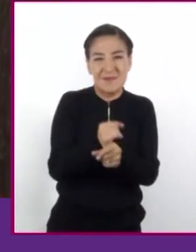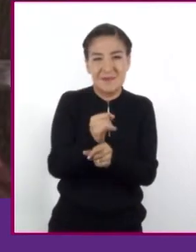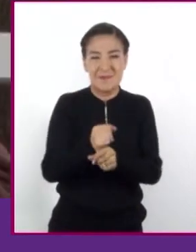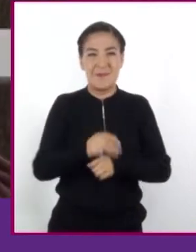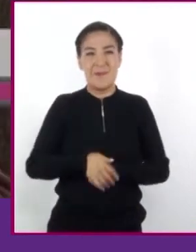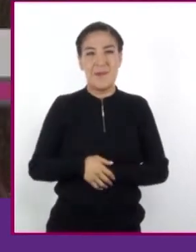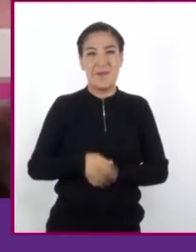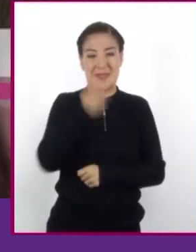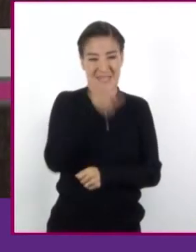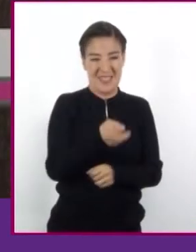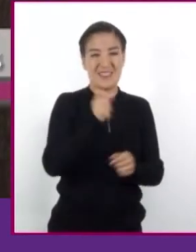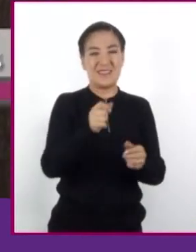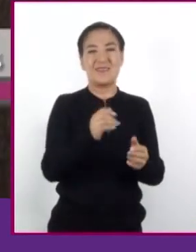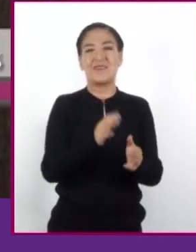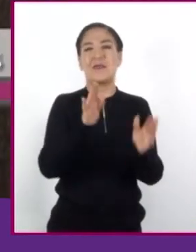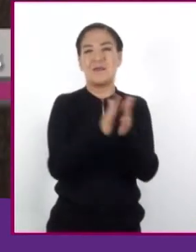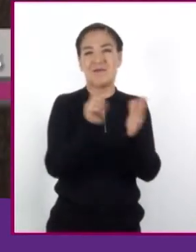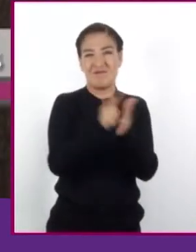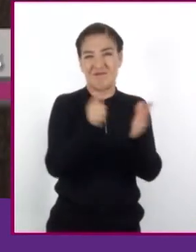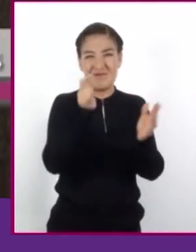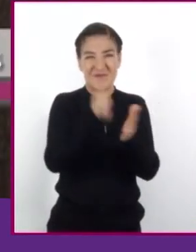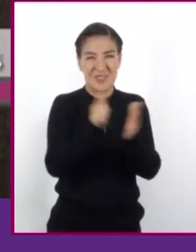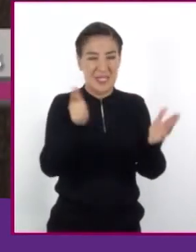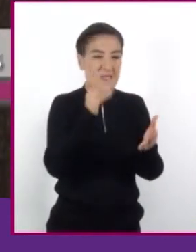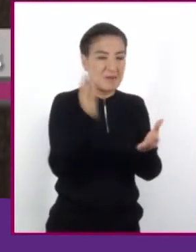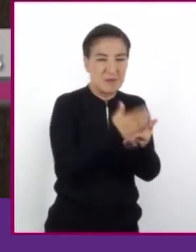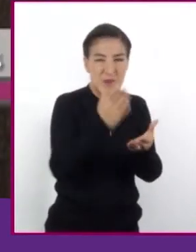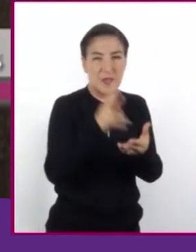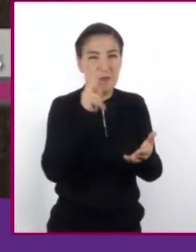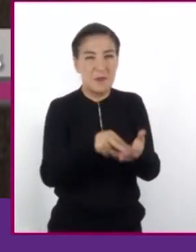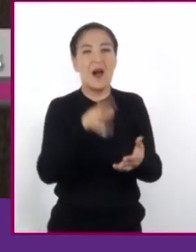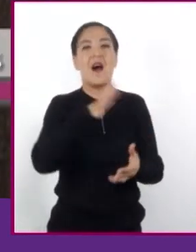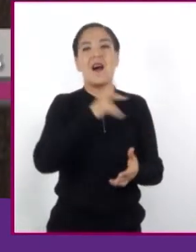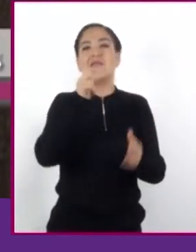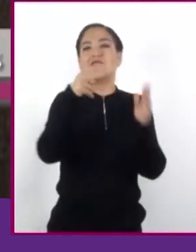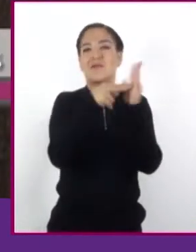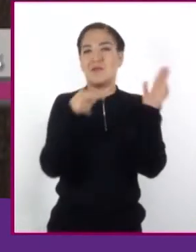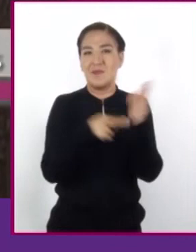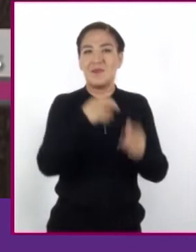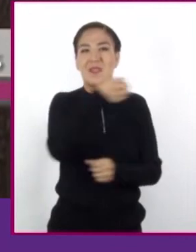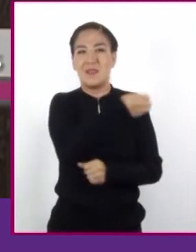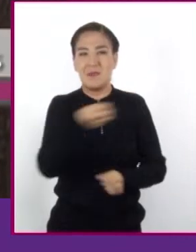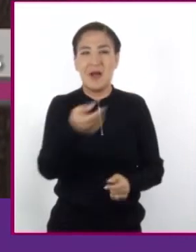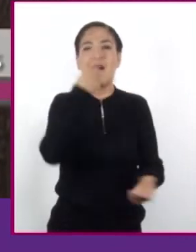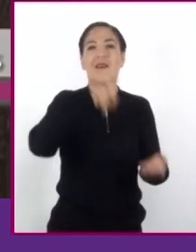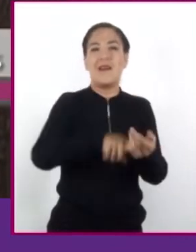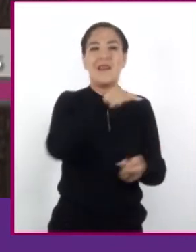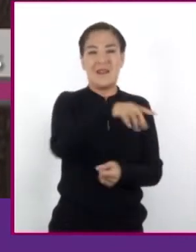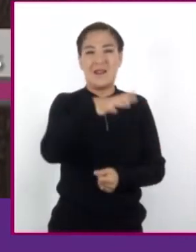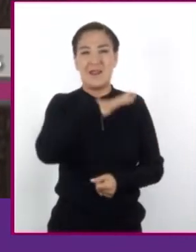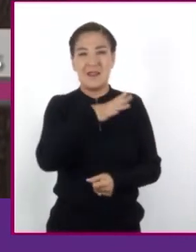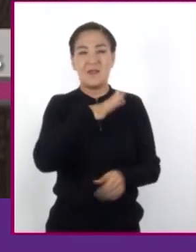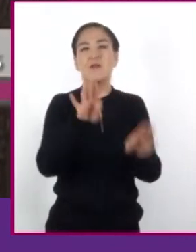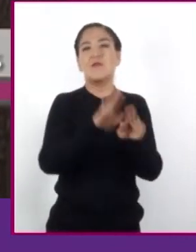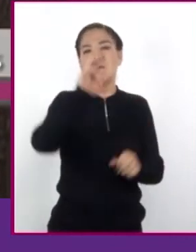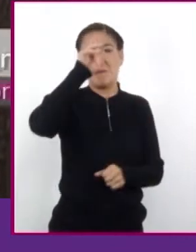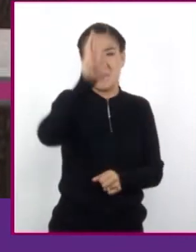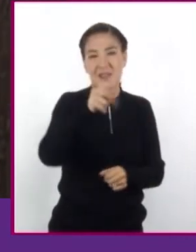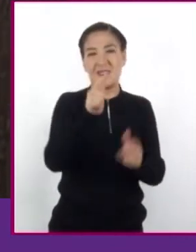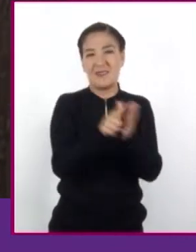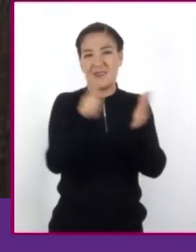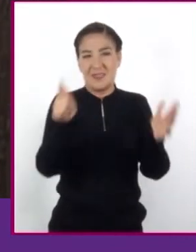En estos documentos, como le decía, se fijan una serie de normas y entre ellas aparecen las prohibiciones de